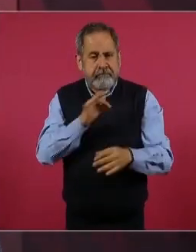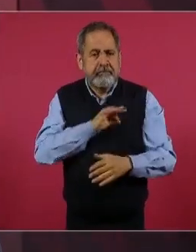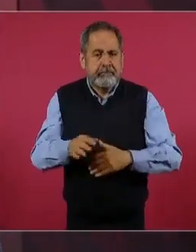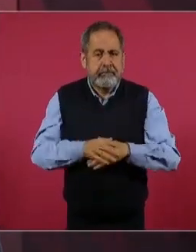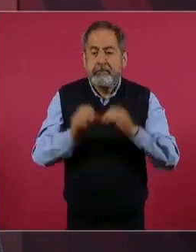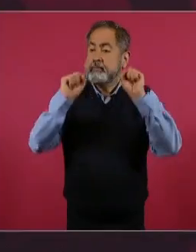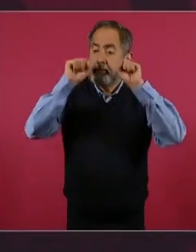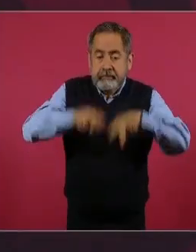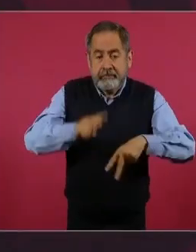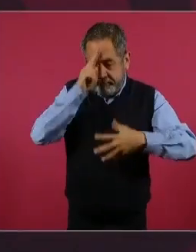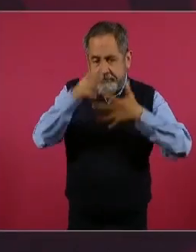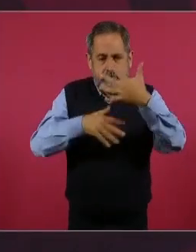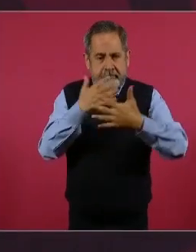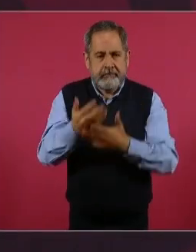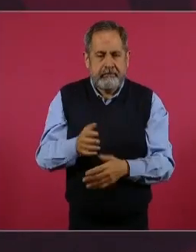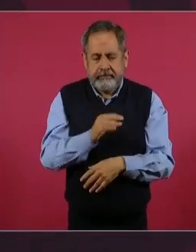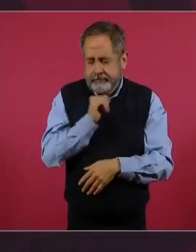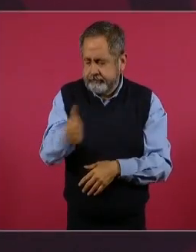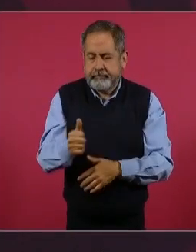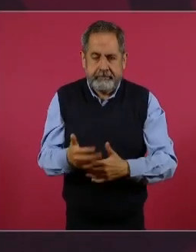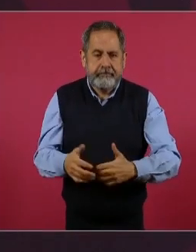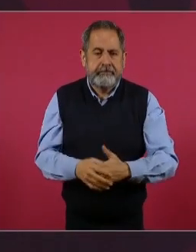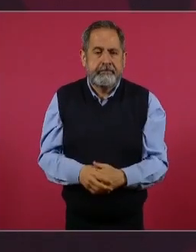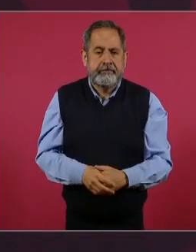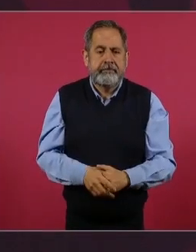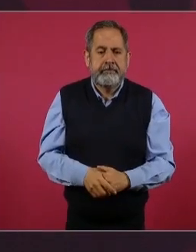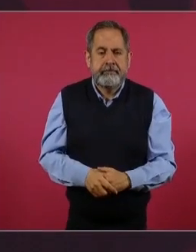sin violencia.